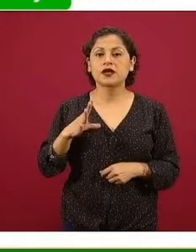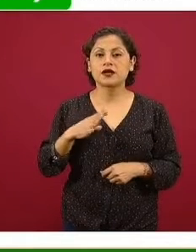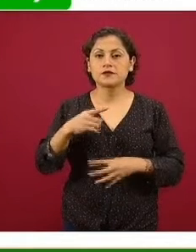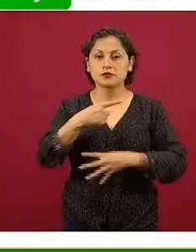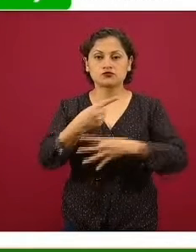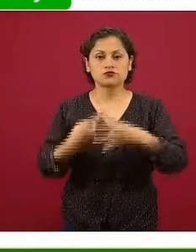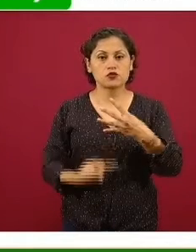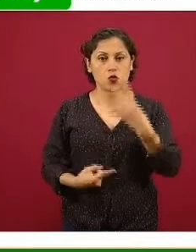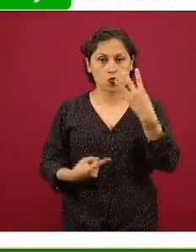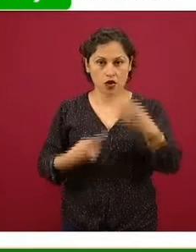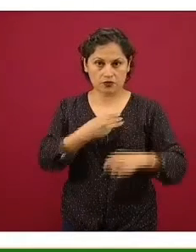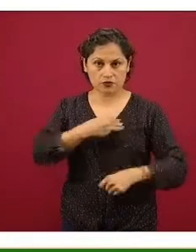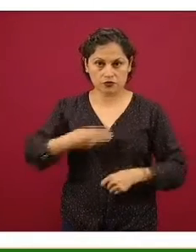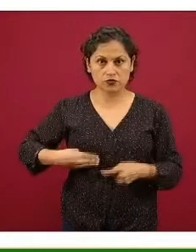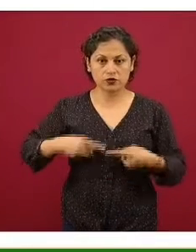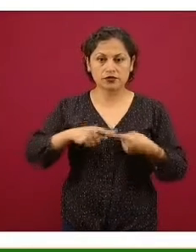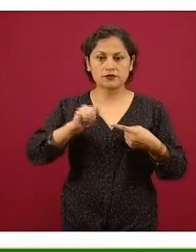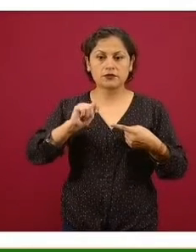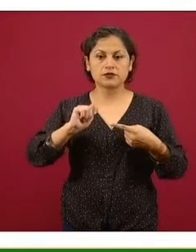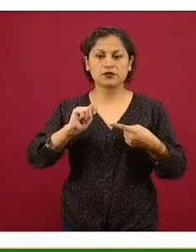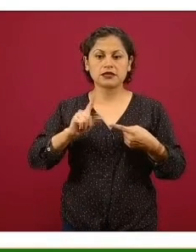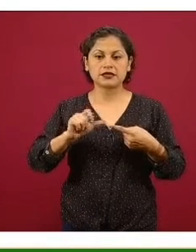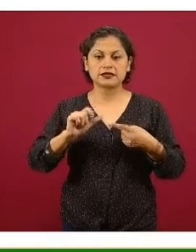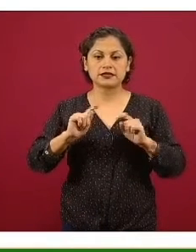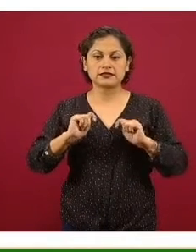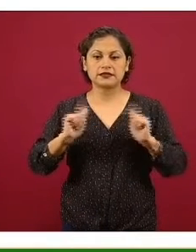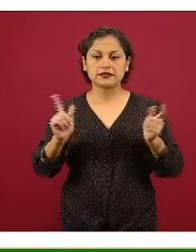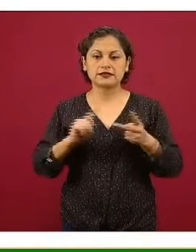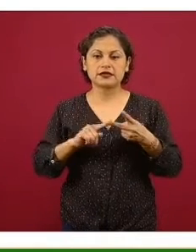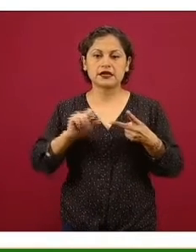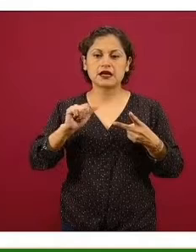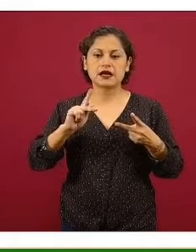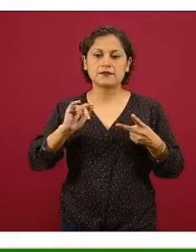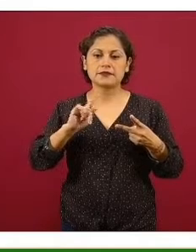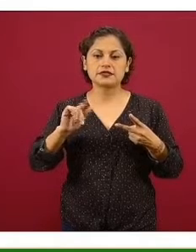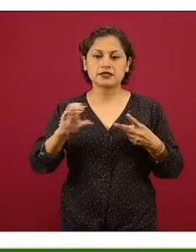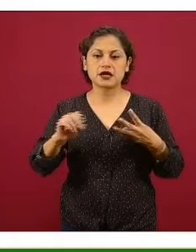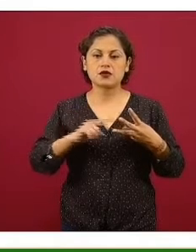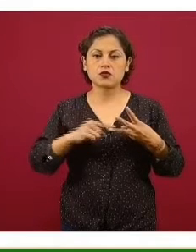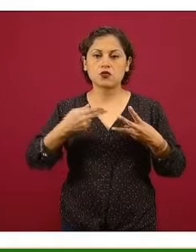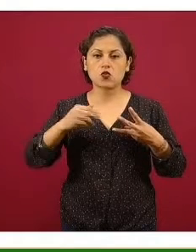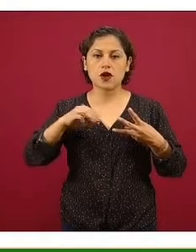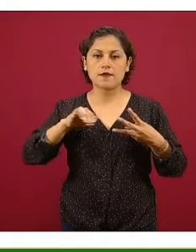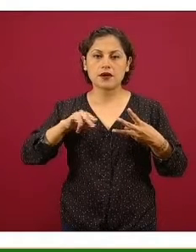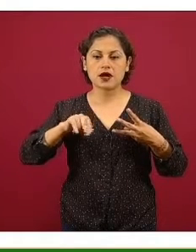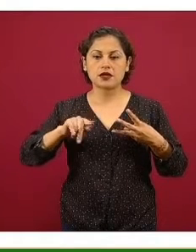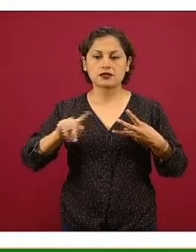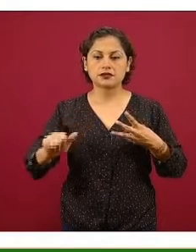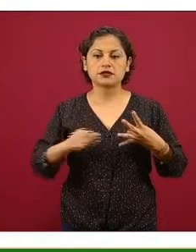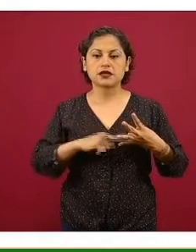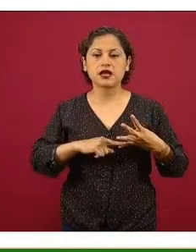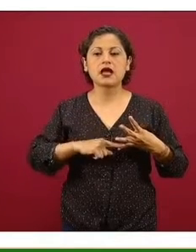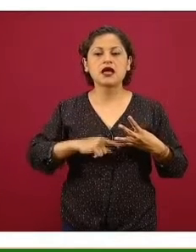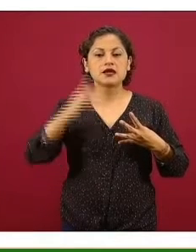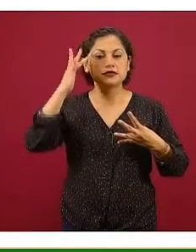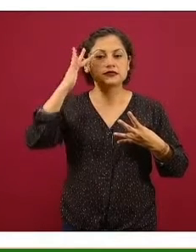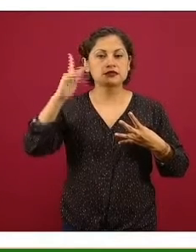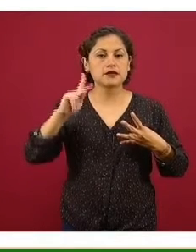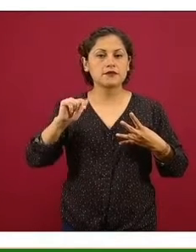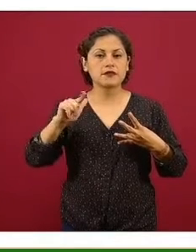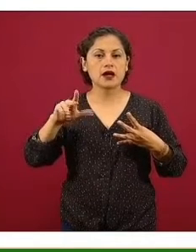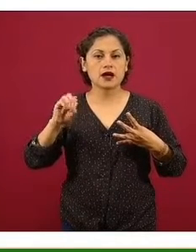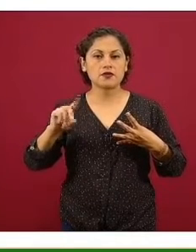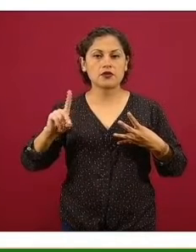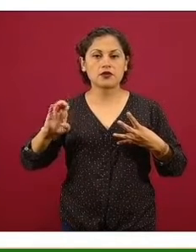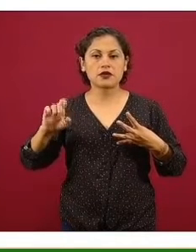municipios, el de color rojo Tlaxcala, el de color naranja Apizaco, Huamantla en el color naranja claro y San Pablo del Monte en